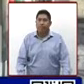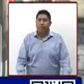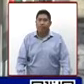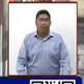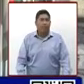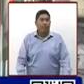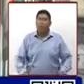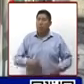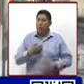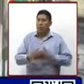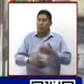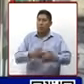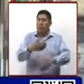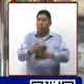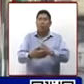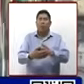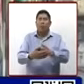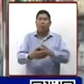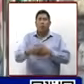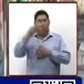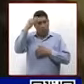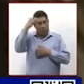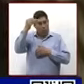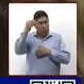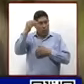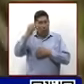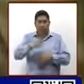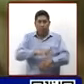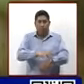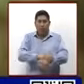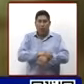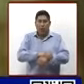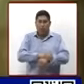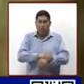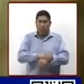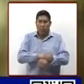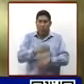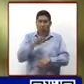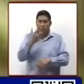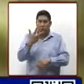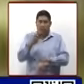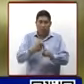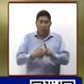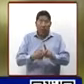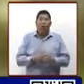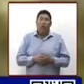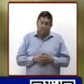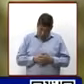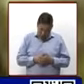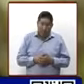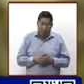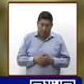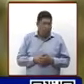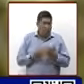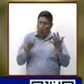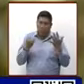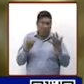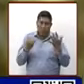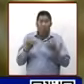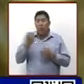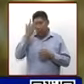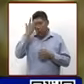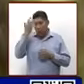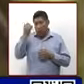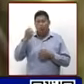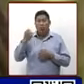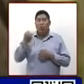El caso está prosiguiendo porque este hombre ha sido detenido preventivamente por 3 meses. Sí, y no por 6 meses, porque el juez